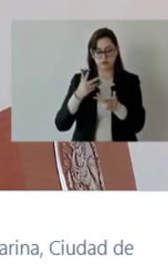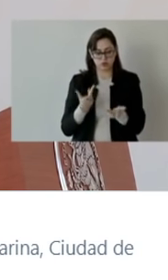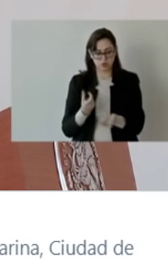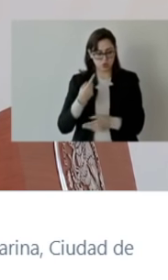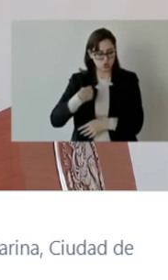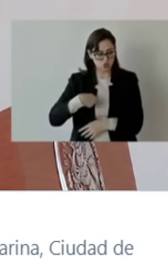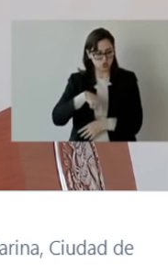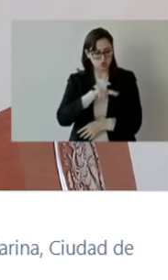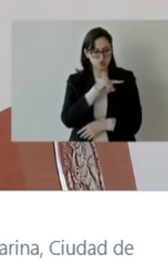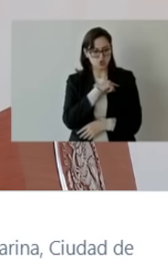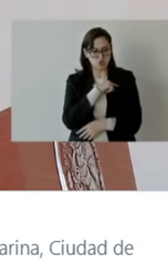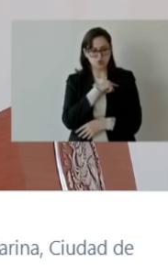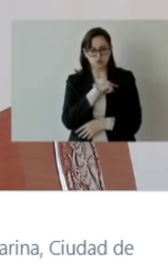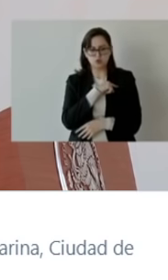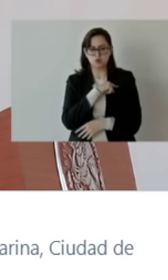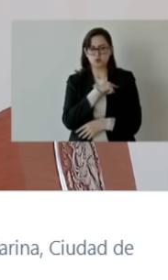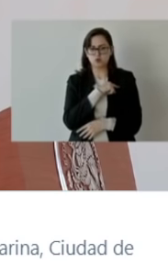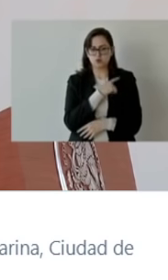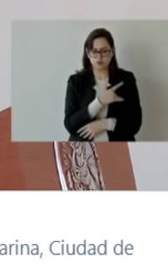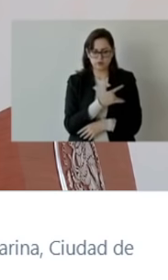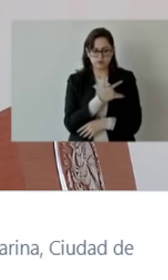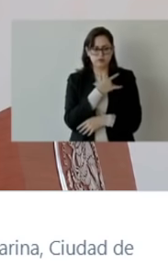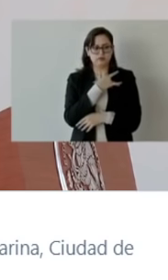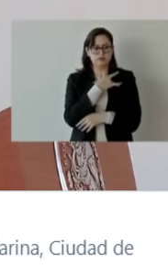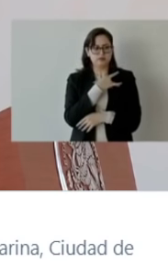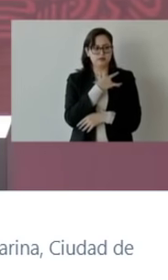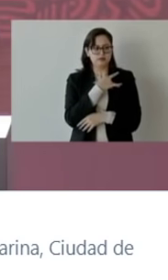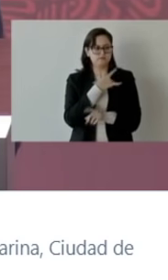estábamos en una situación